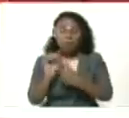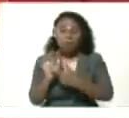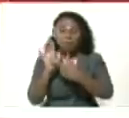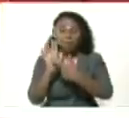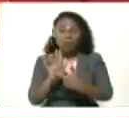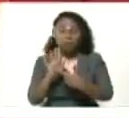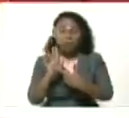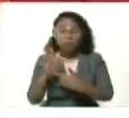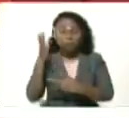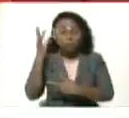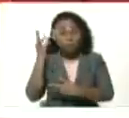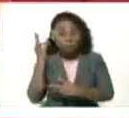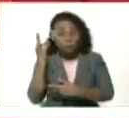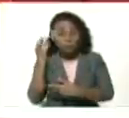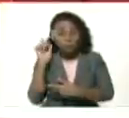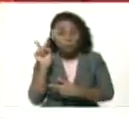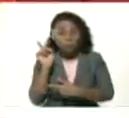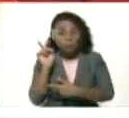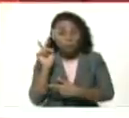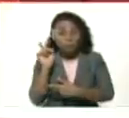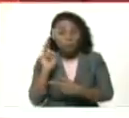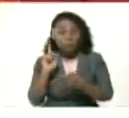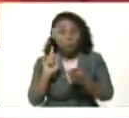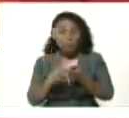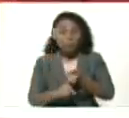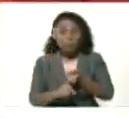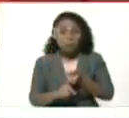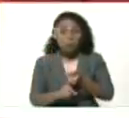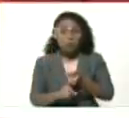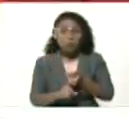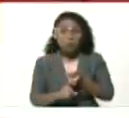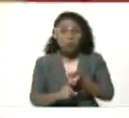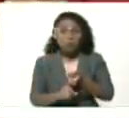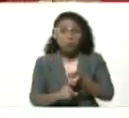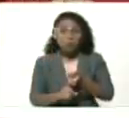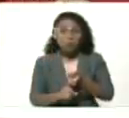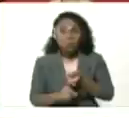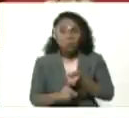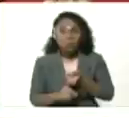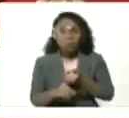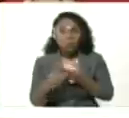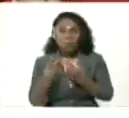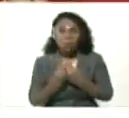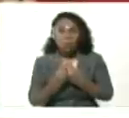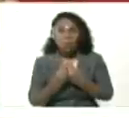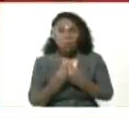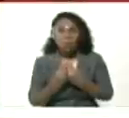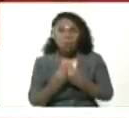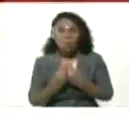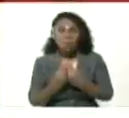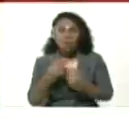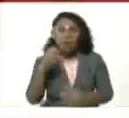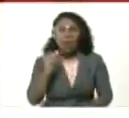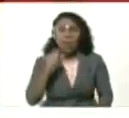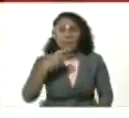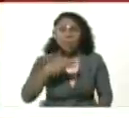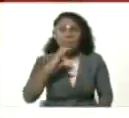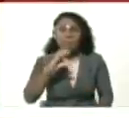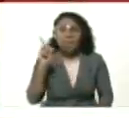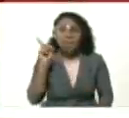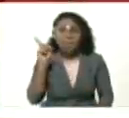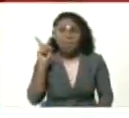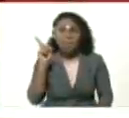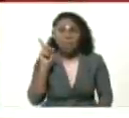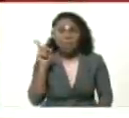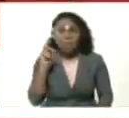que María Gil es la compañera de, creo que es de APC, de ella, de Portuguesa, sí, sí. De